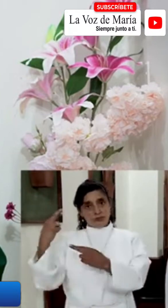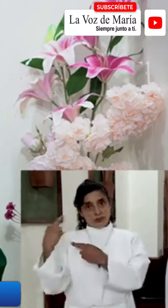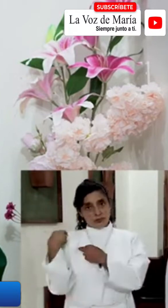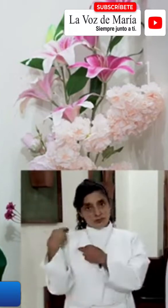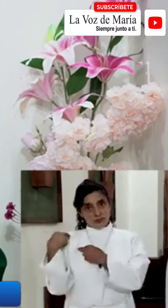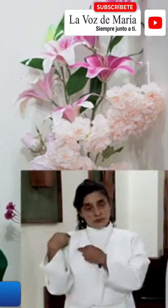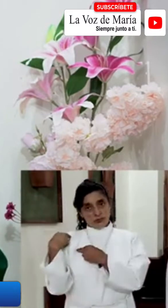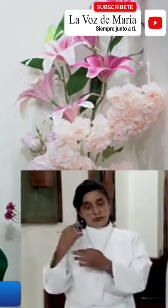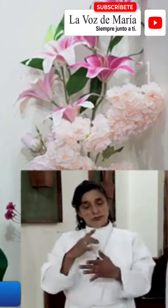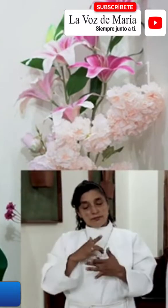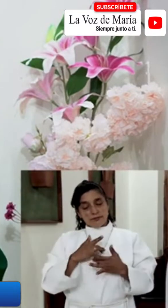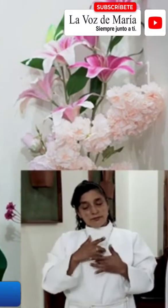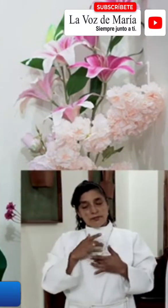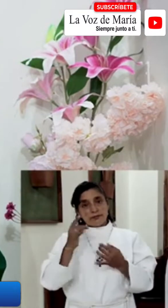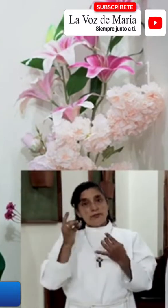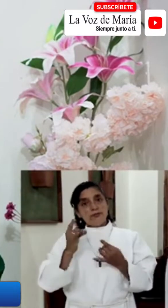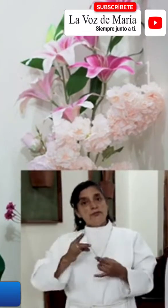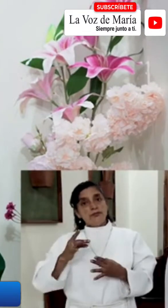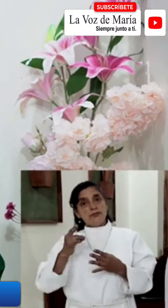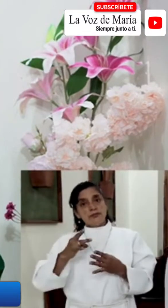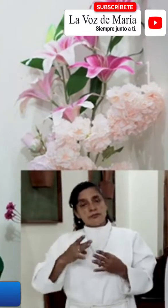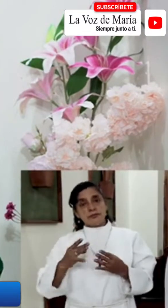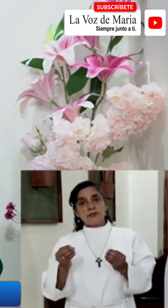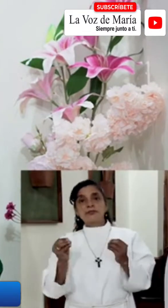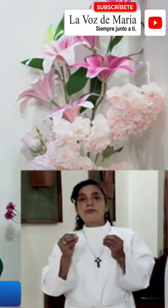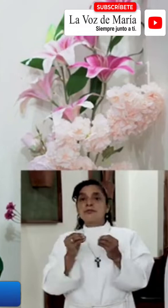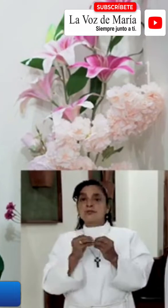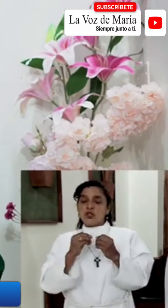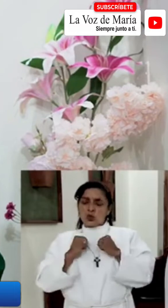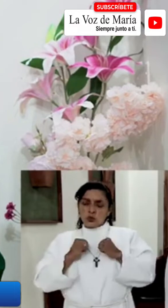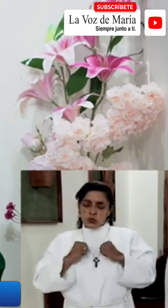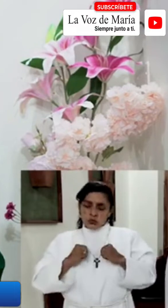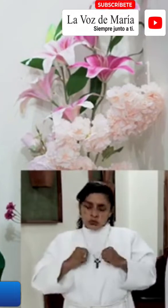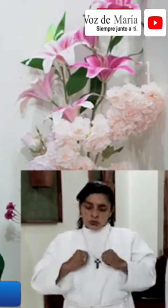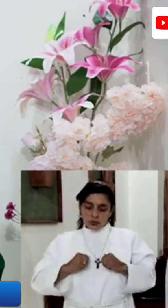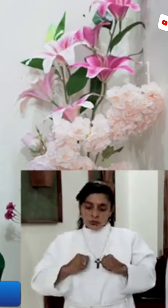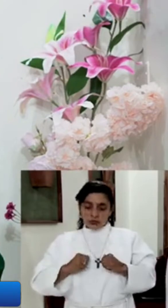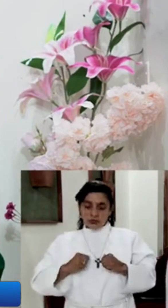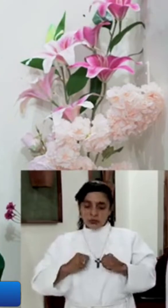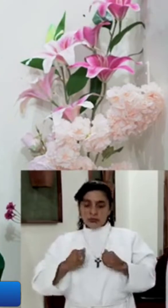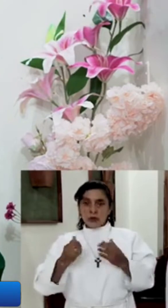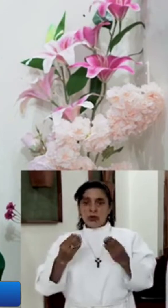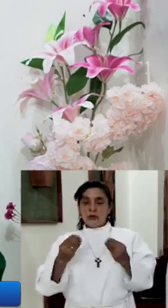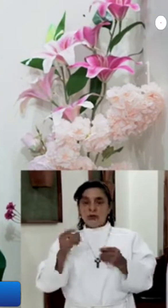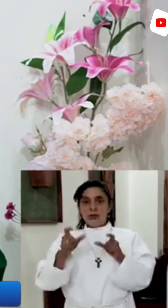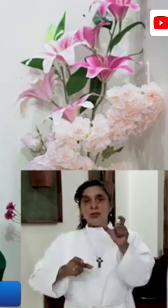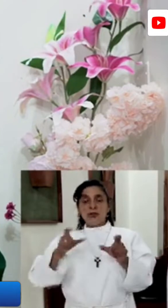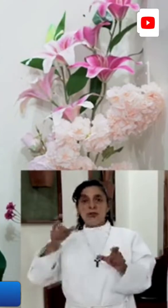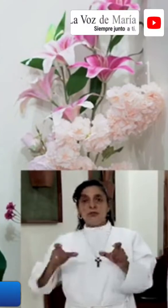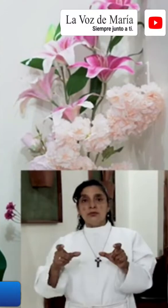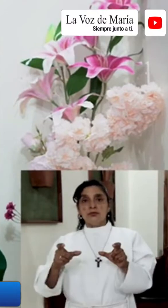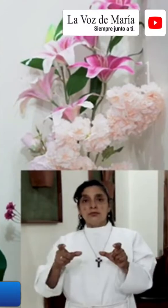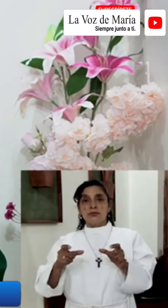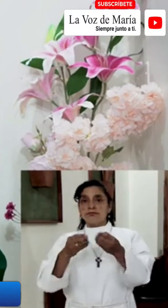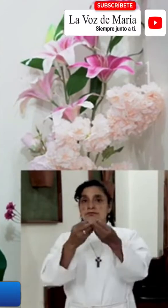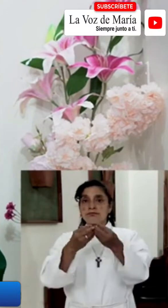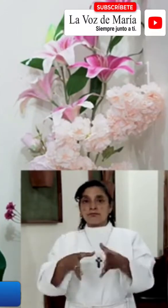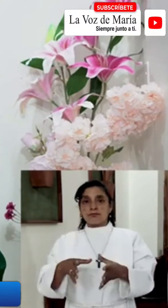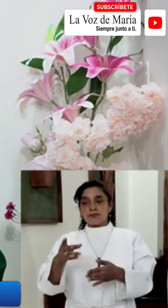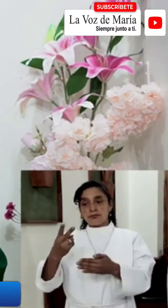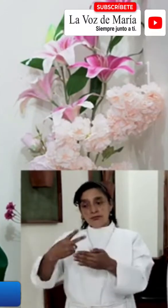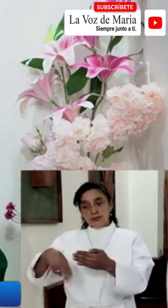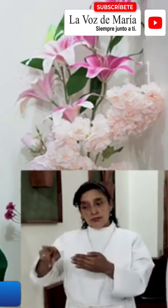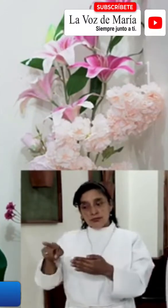a sentir el dolor profundo, desgarrador de tantas personas que han perdido a sus